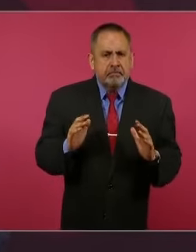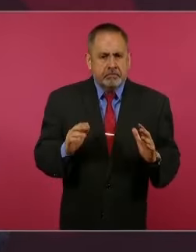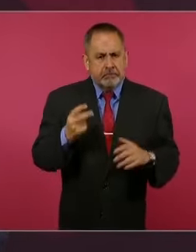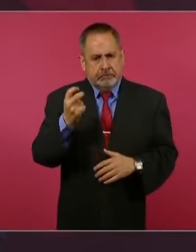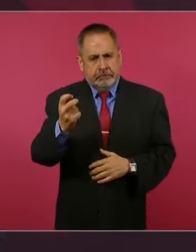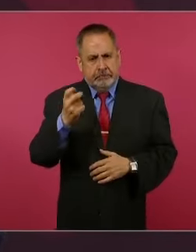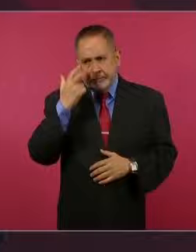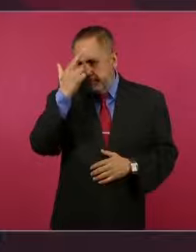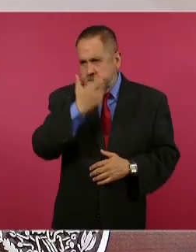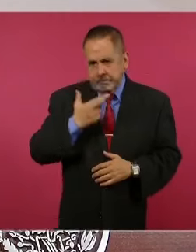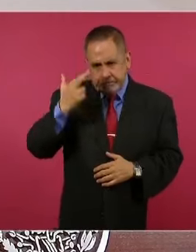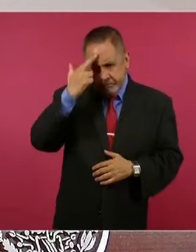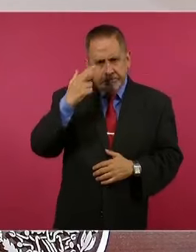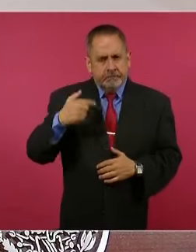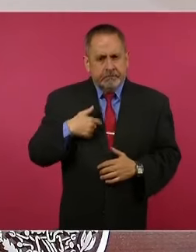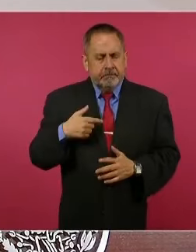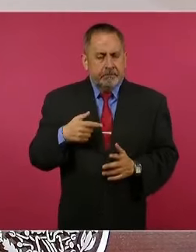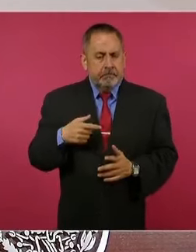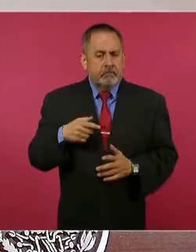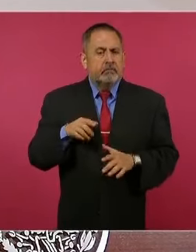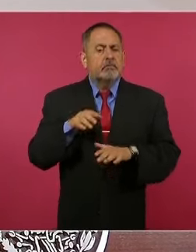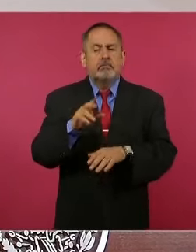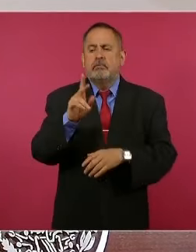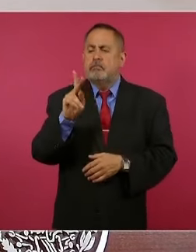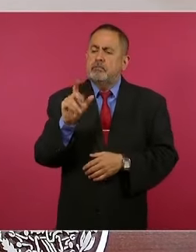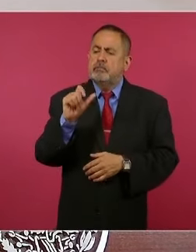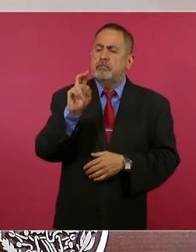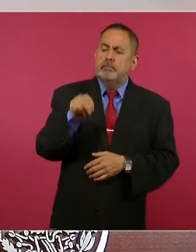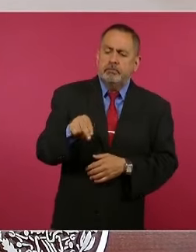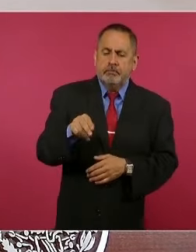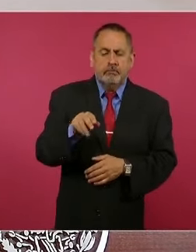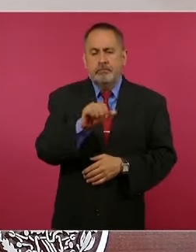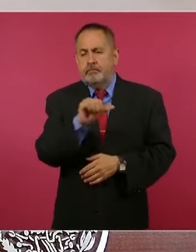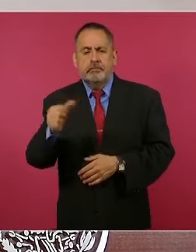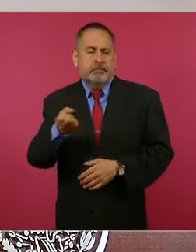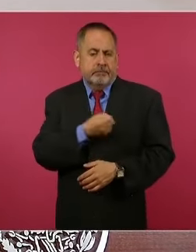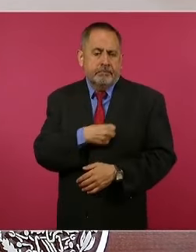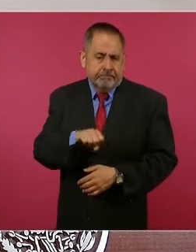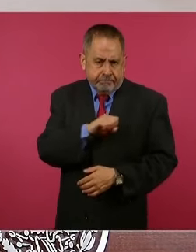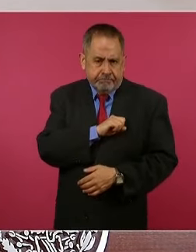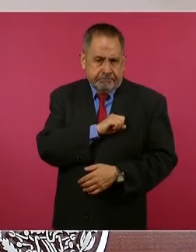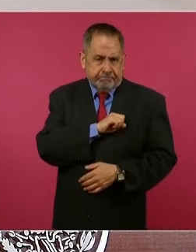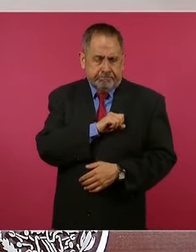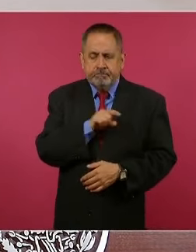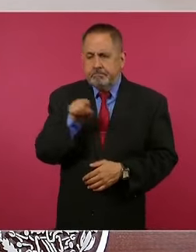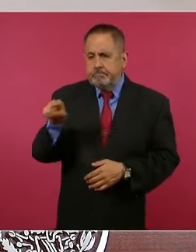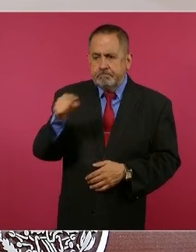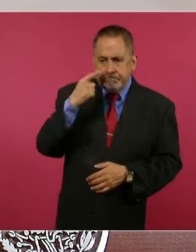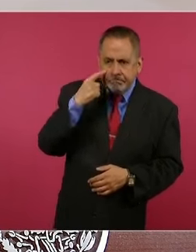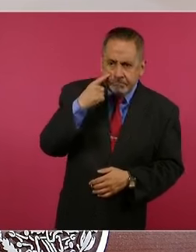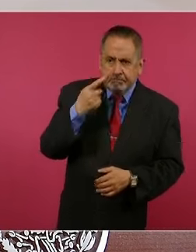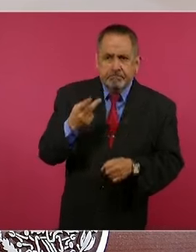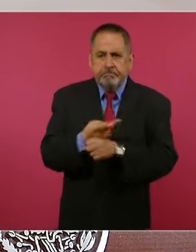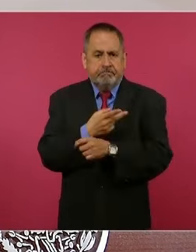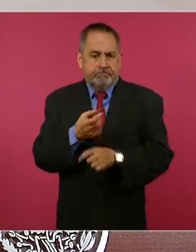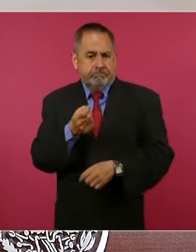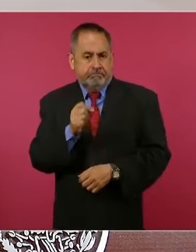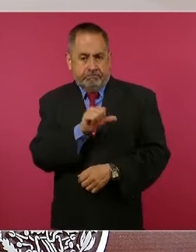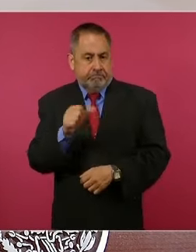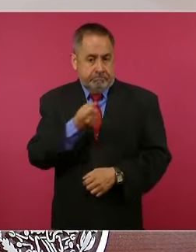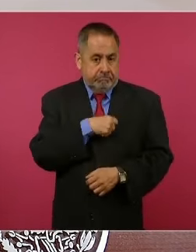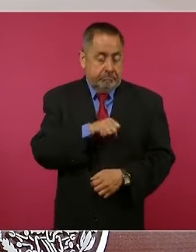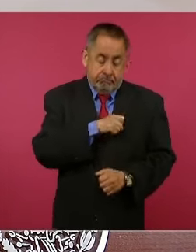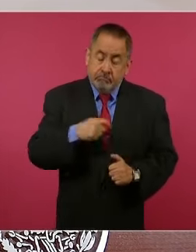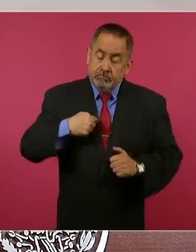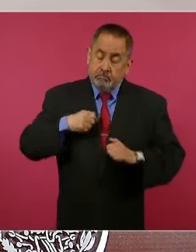en el plan de salud porque es un